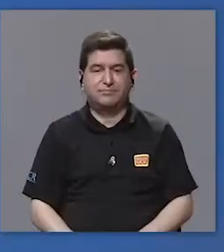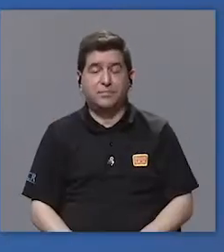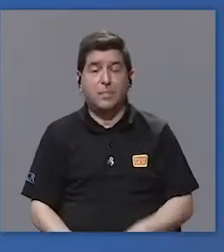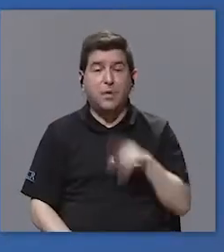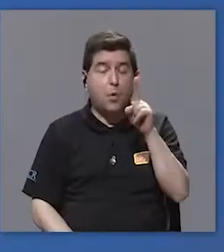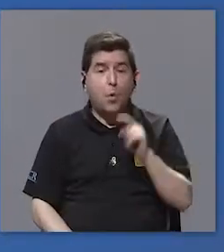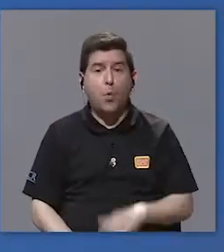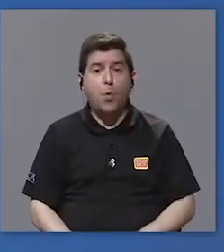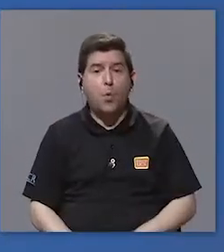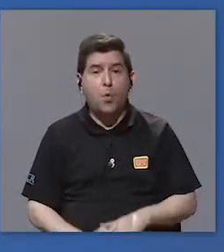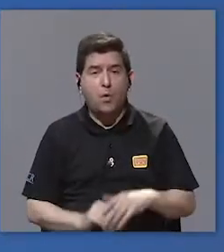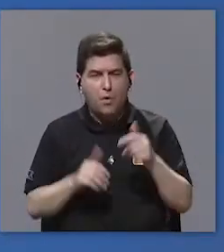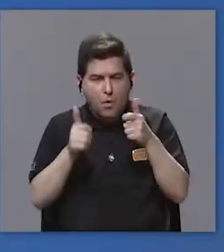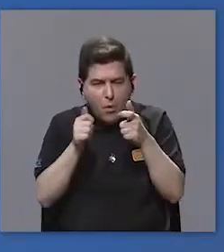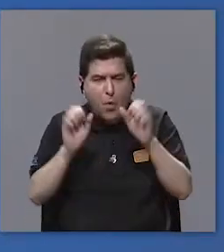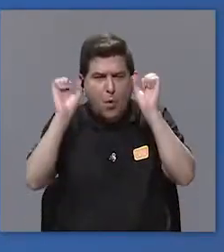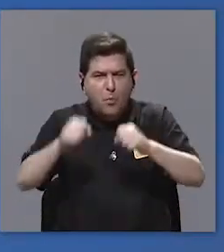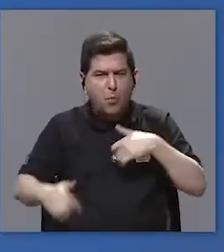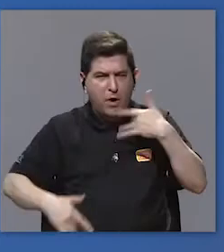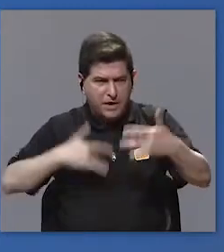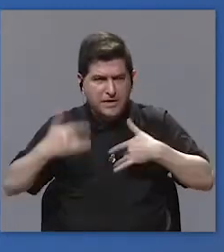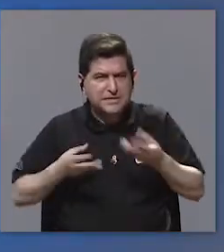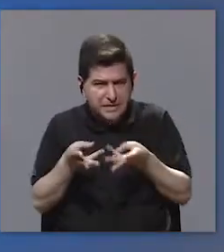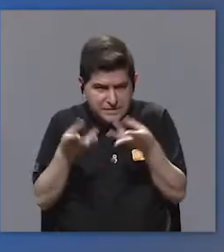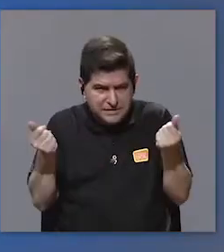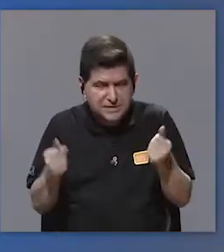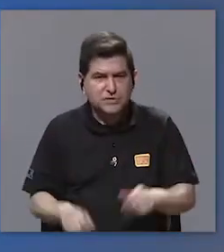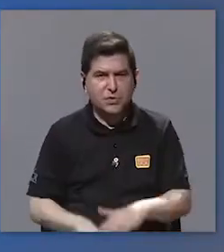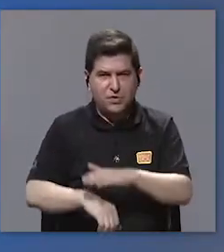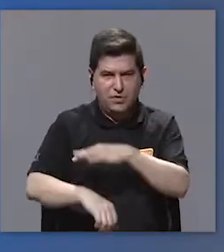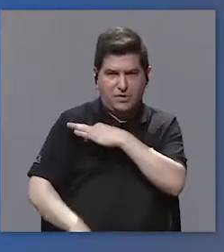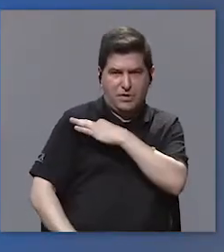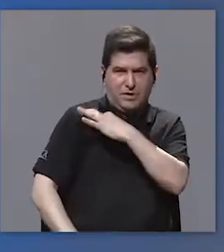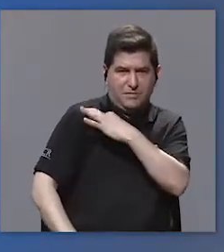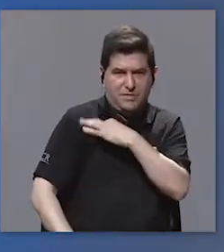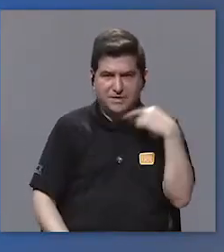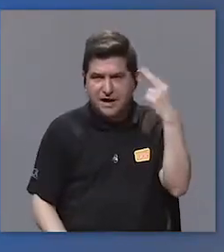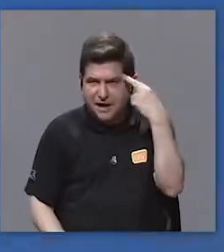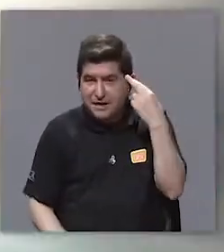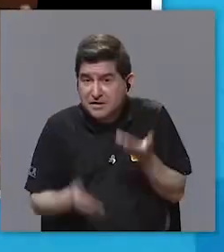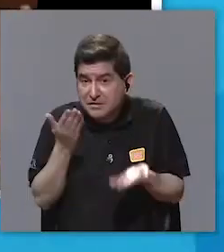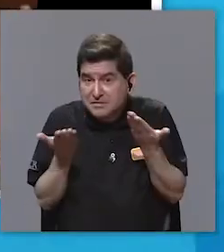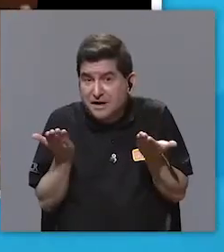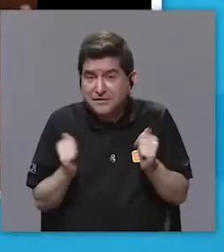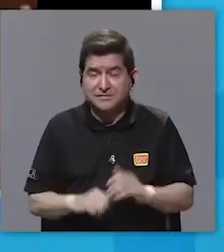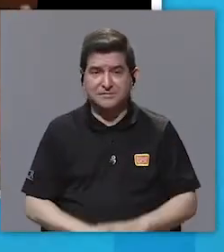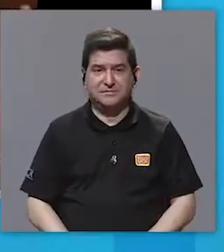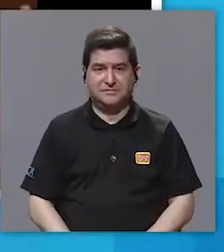videojuego pueda buscar este tipo de sensaciones e invitar a la reflexión